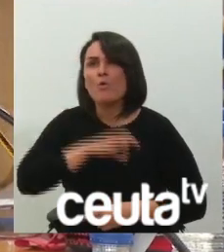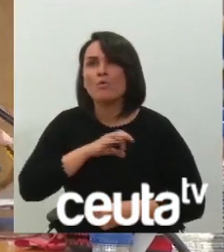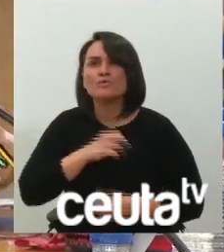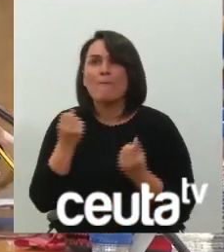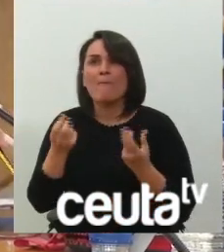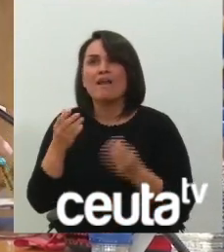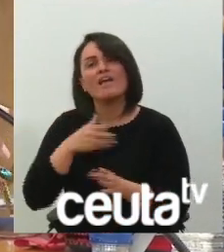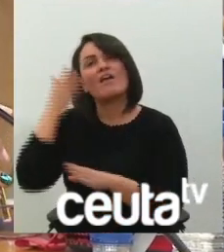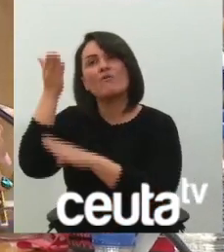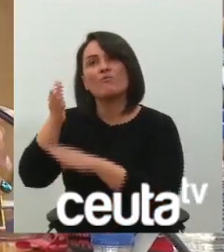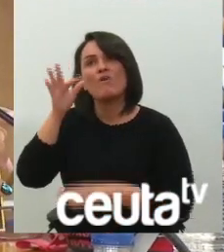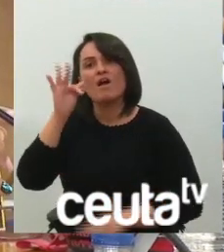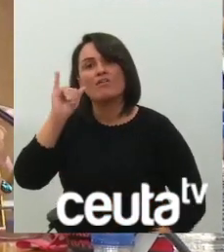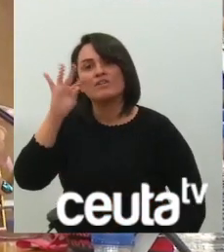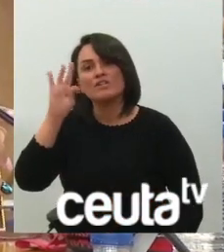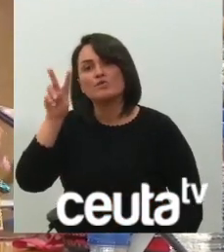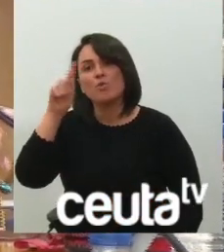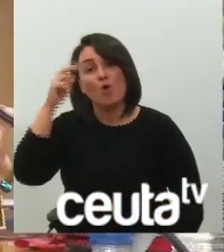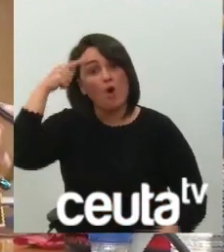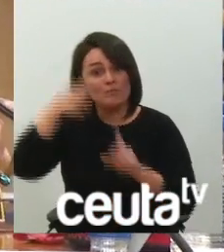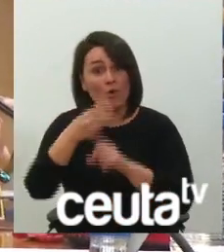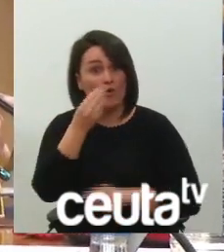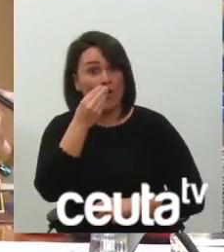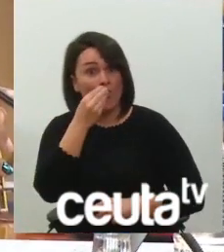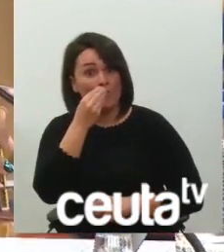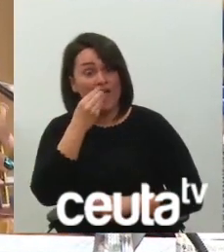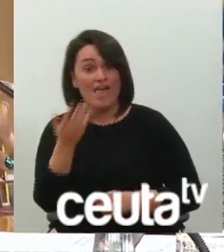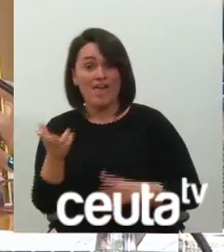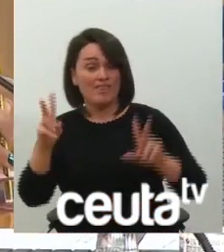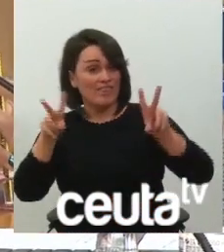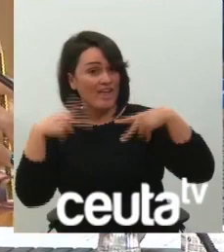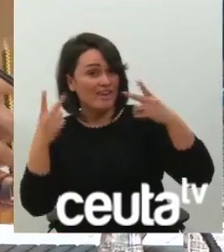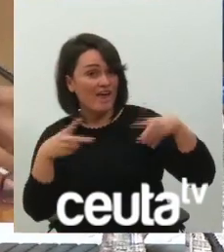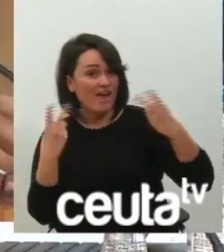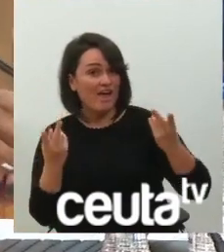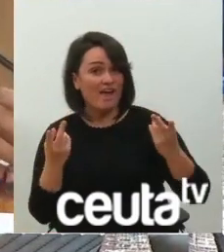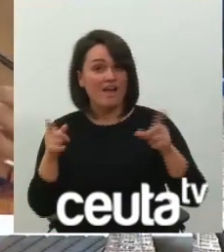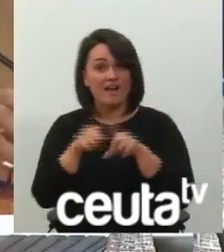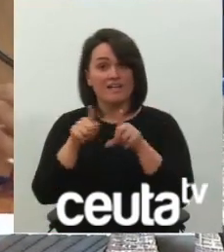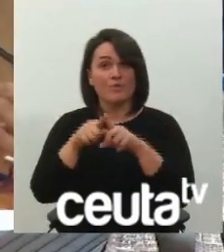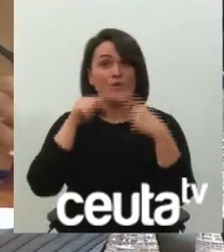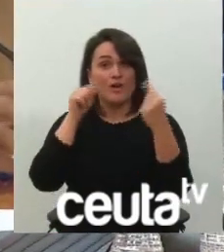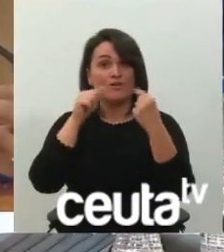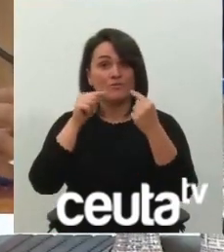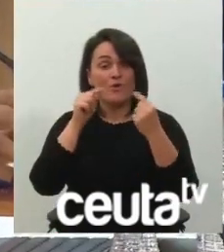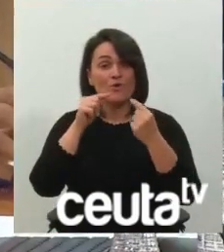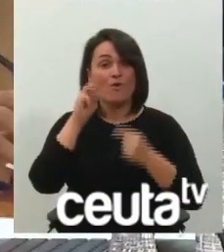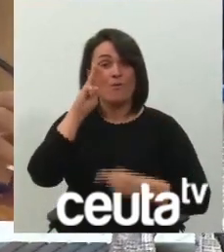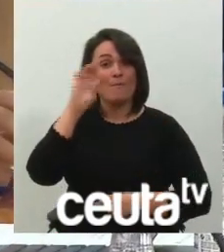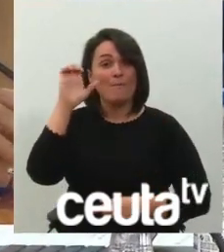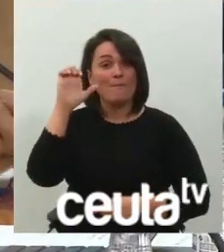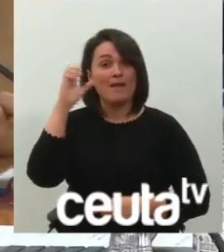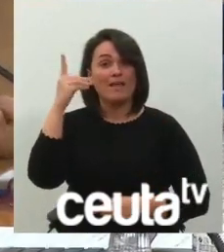se lo gasto en comidas y cenas como en el foro de pedrojota que organizaron aquí al presupuesto de la ciudad